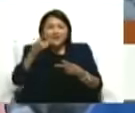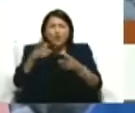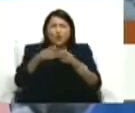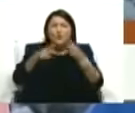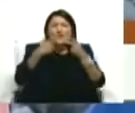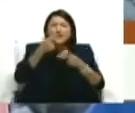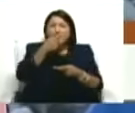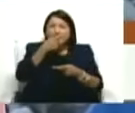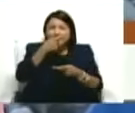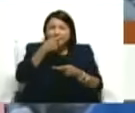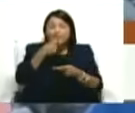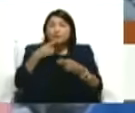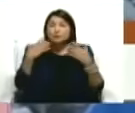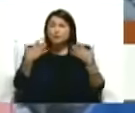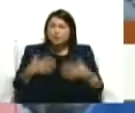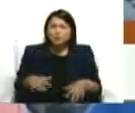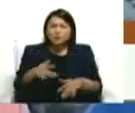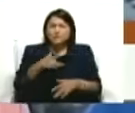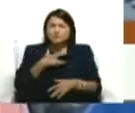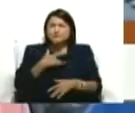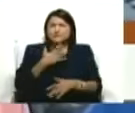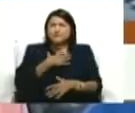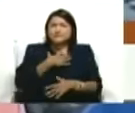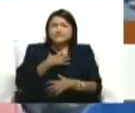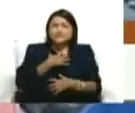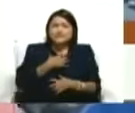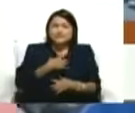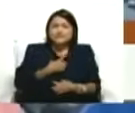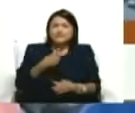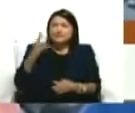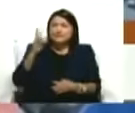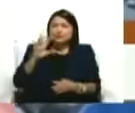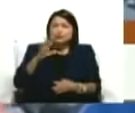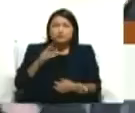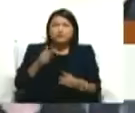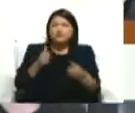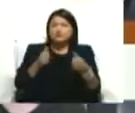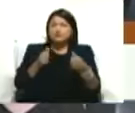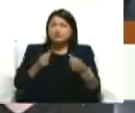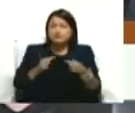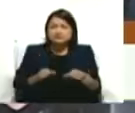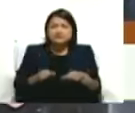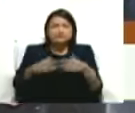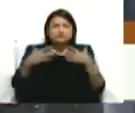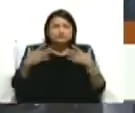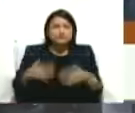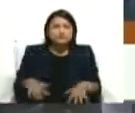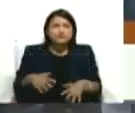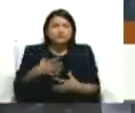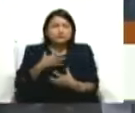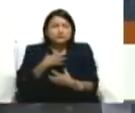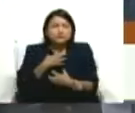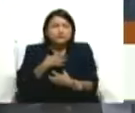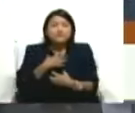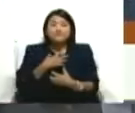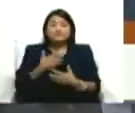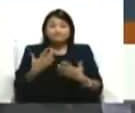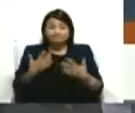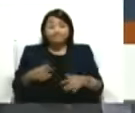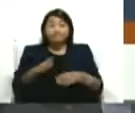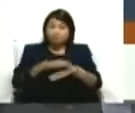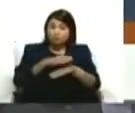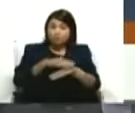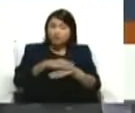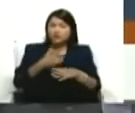Sentía que no había esperanza. Sentía profunda frustración frente a